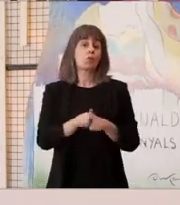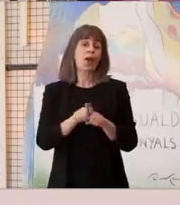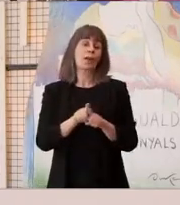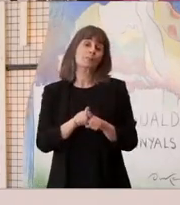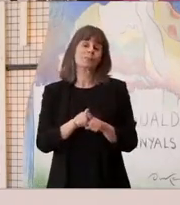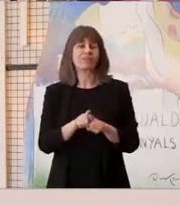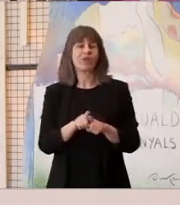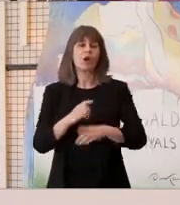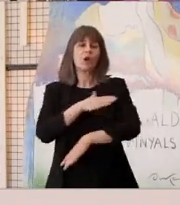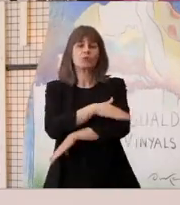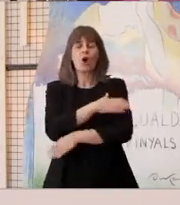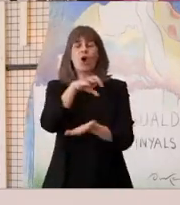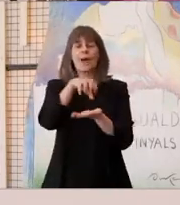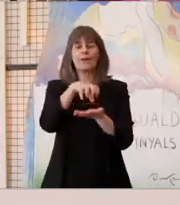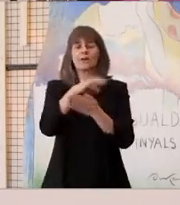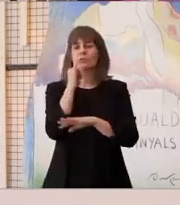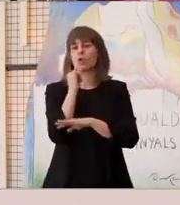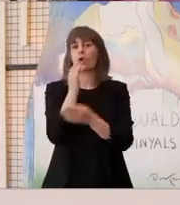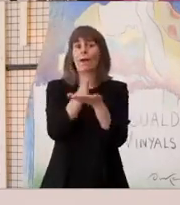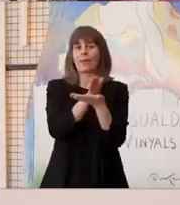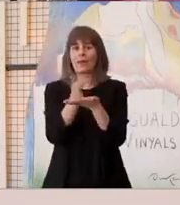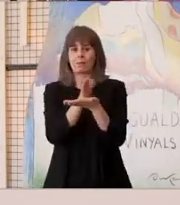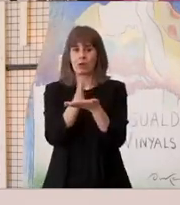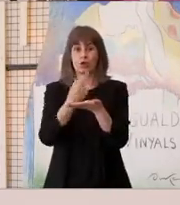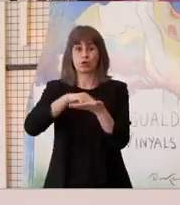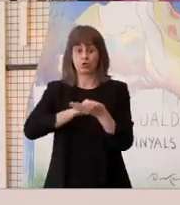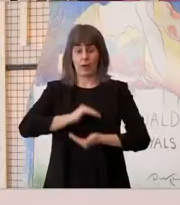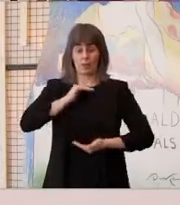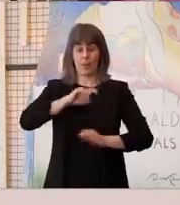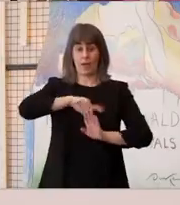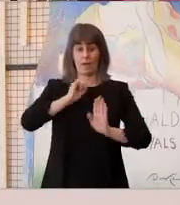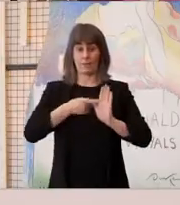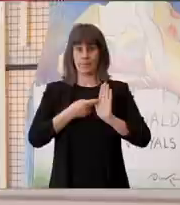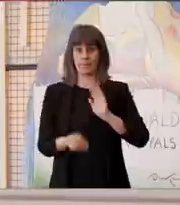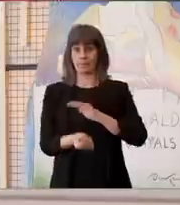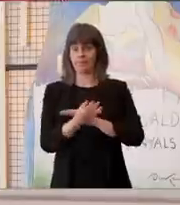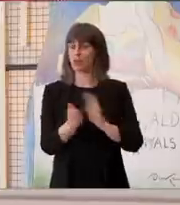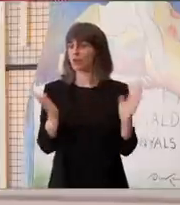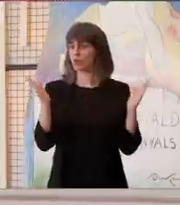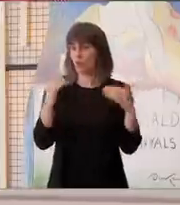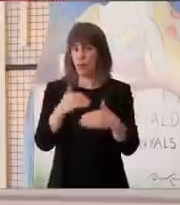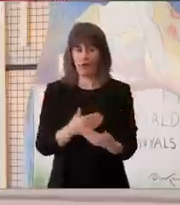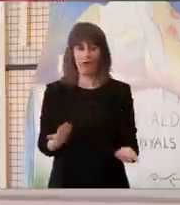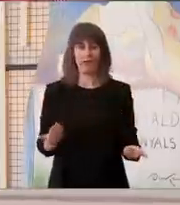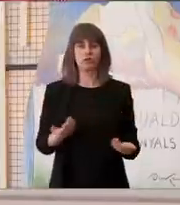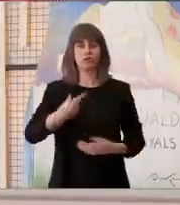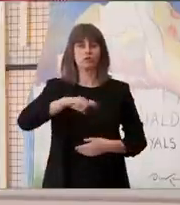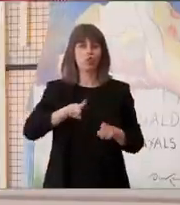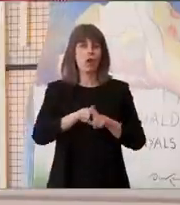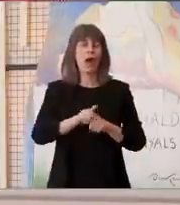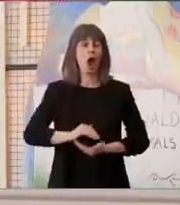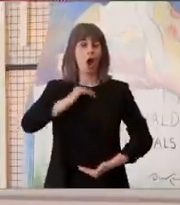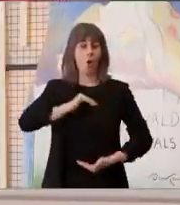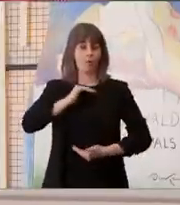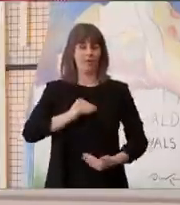definitiva local no tenemos capacidad normativa no tenemos delimitadas claramente competencias